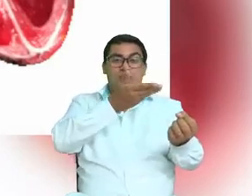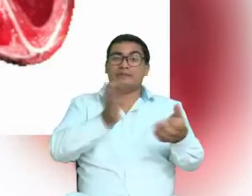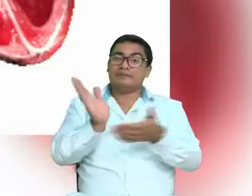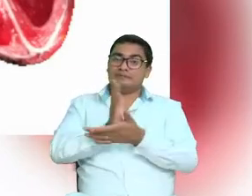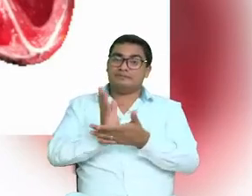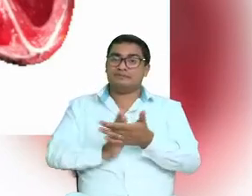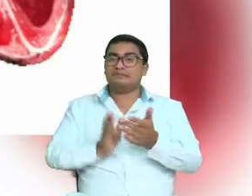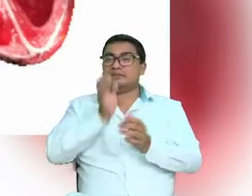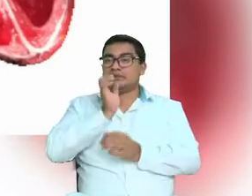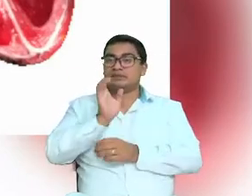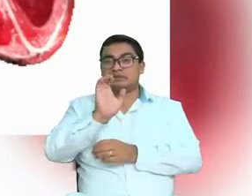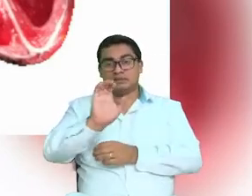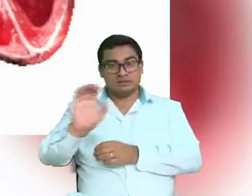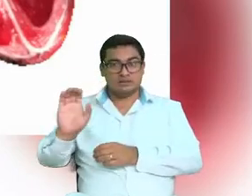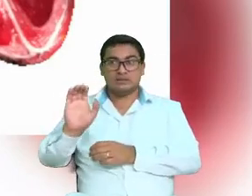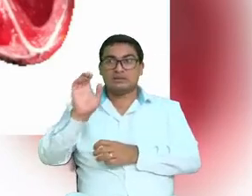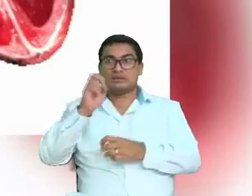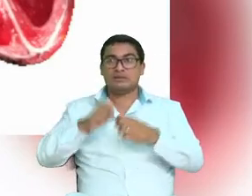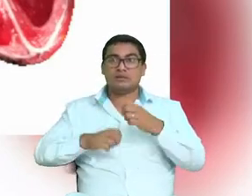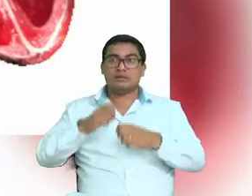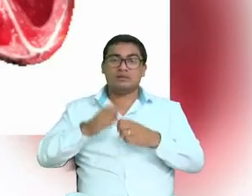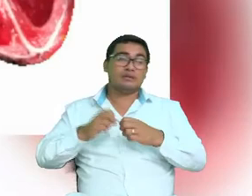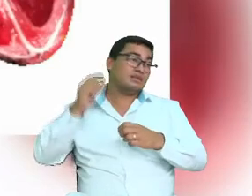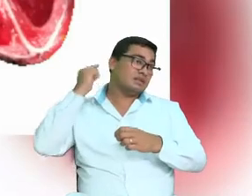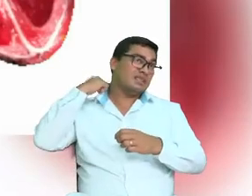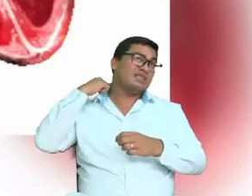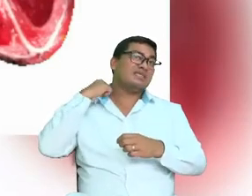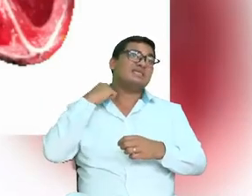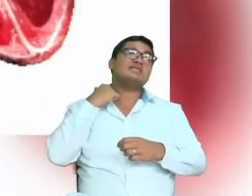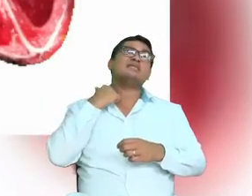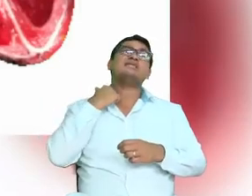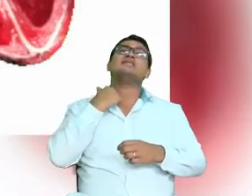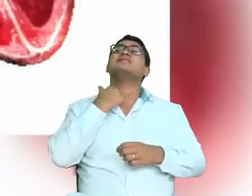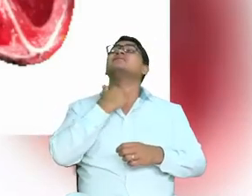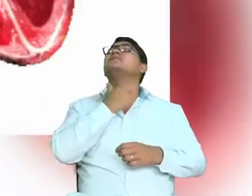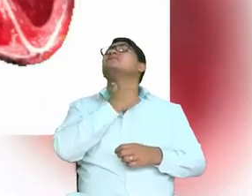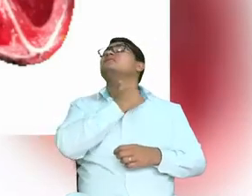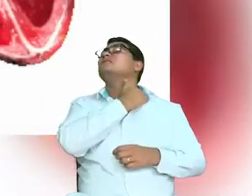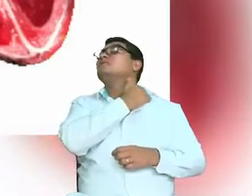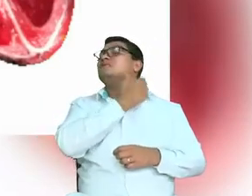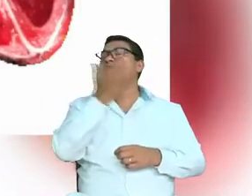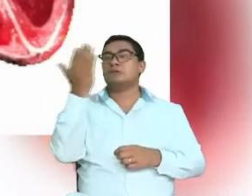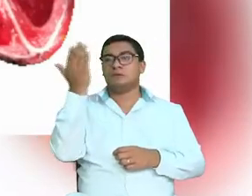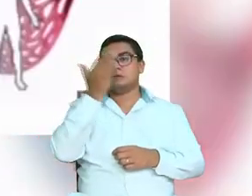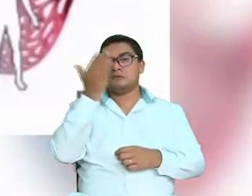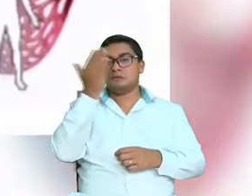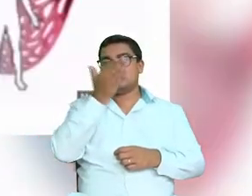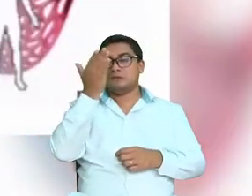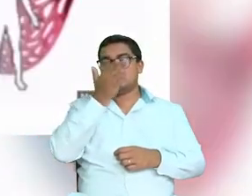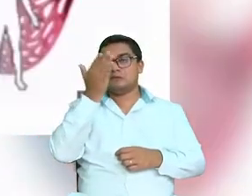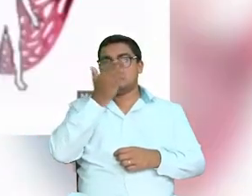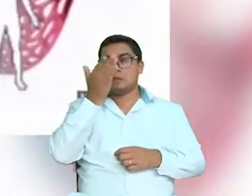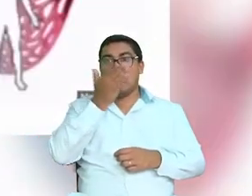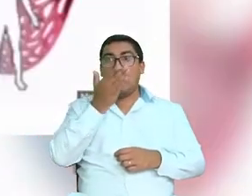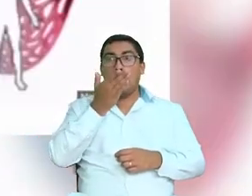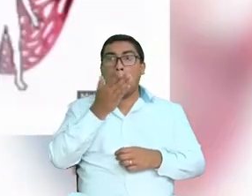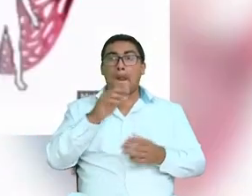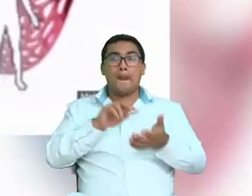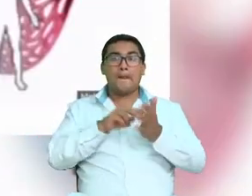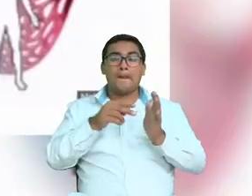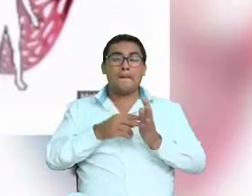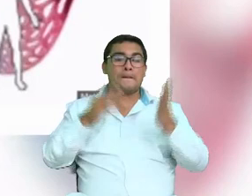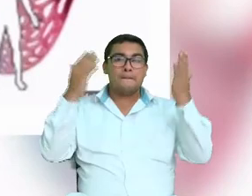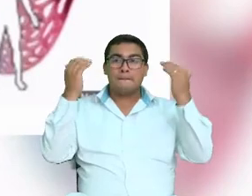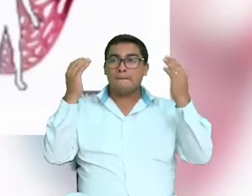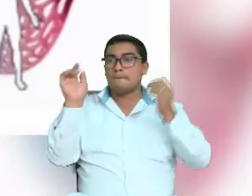que comienzan a tener una cuestión negra en el cuello, ¿no? Eso se llama acantosis nigricans. No es que el niño no se bañe bien, no, que no